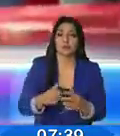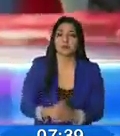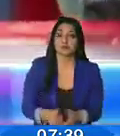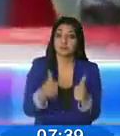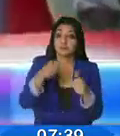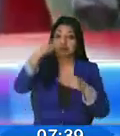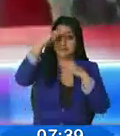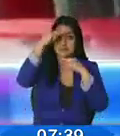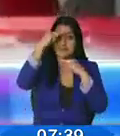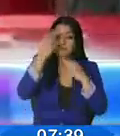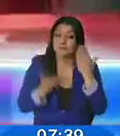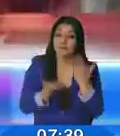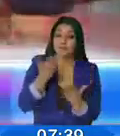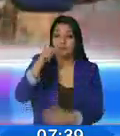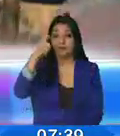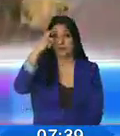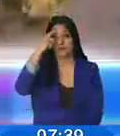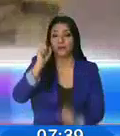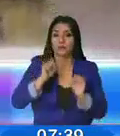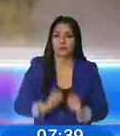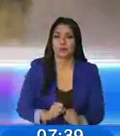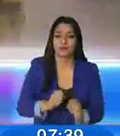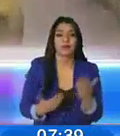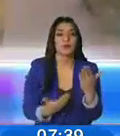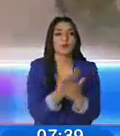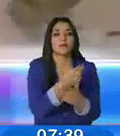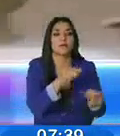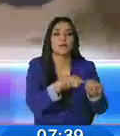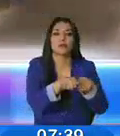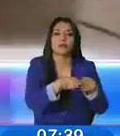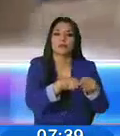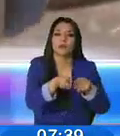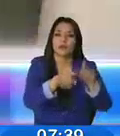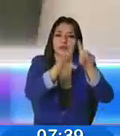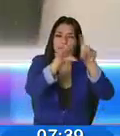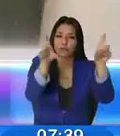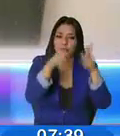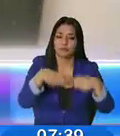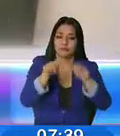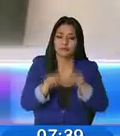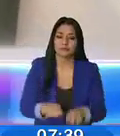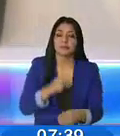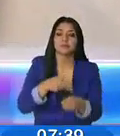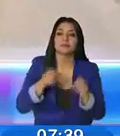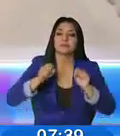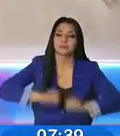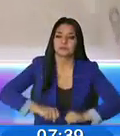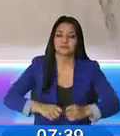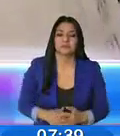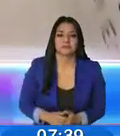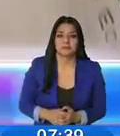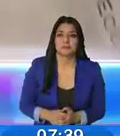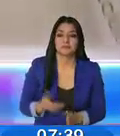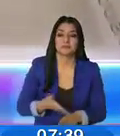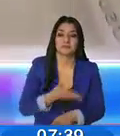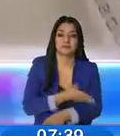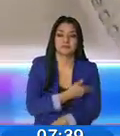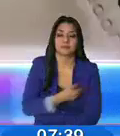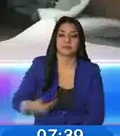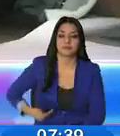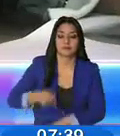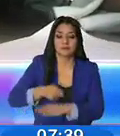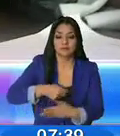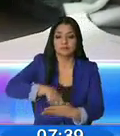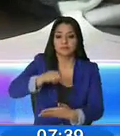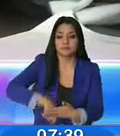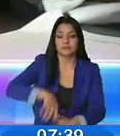suma la posibilidad de que ahora el gobierno pueda licitar nuevas rondas petroleras mediante contratos de participación. Esto basado en el Decreto Ejecutivo